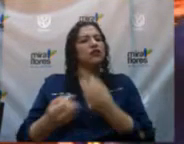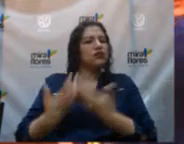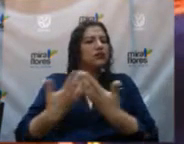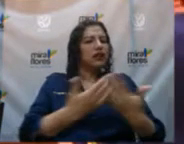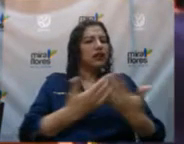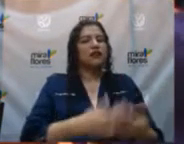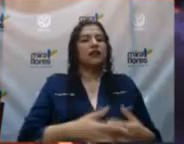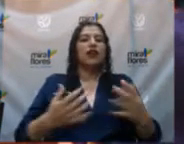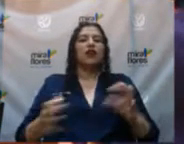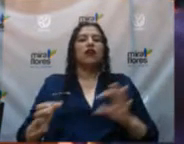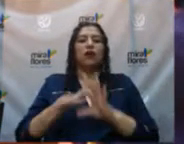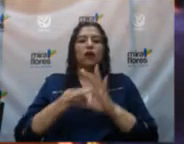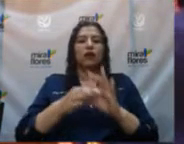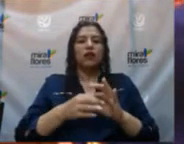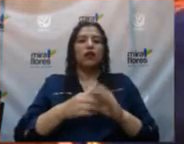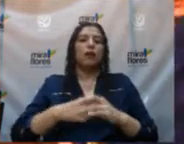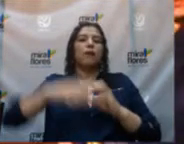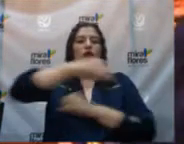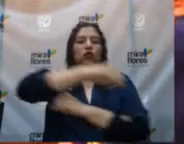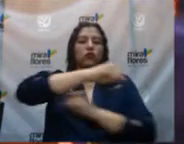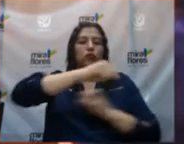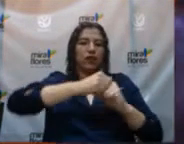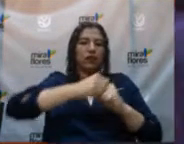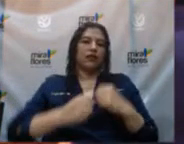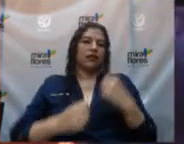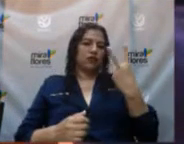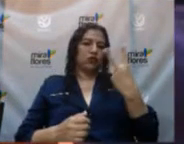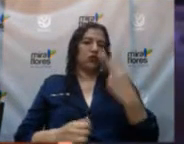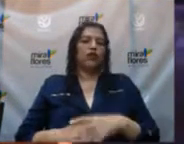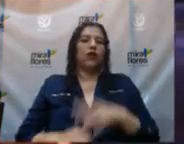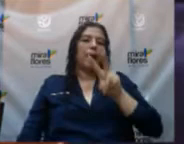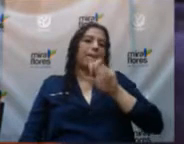unidos ahora por los puentes mellizos Villena.